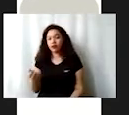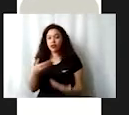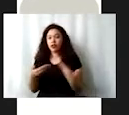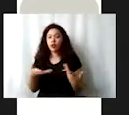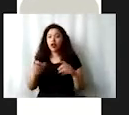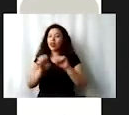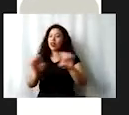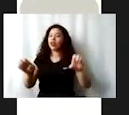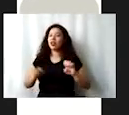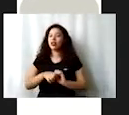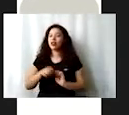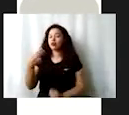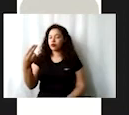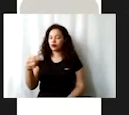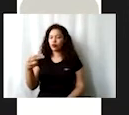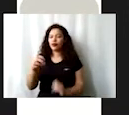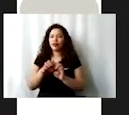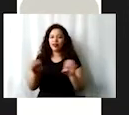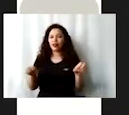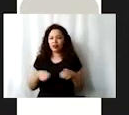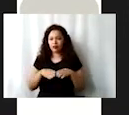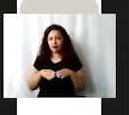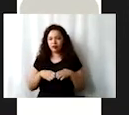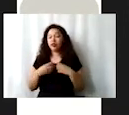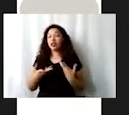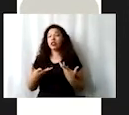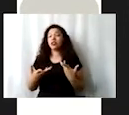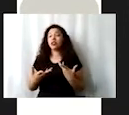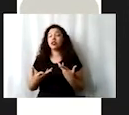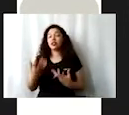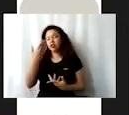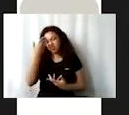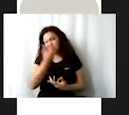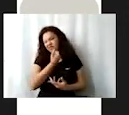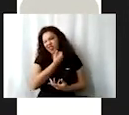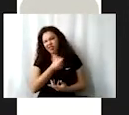equipo. Ese trabajo de esfuerzo de talentos se llama